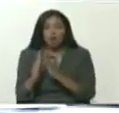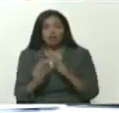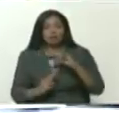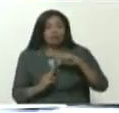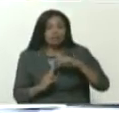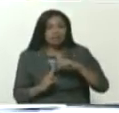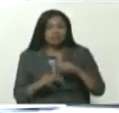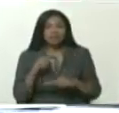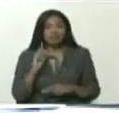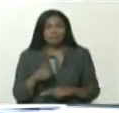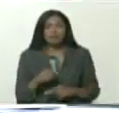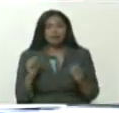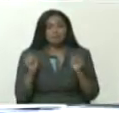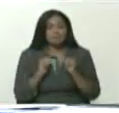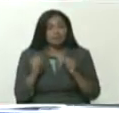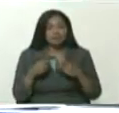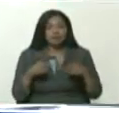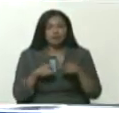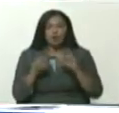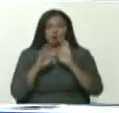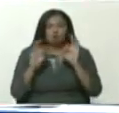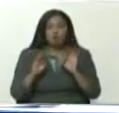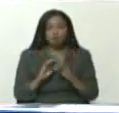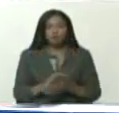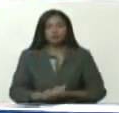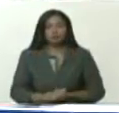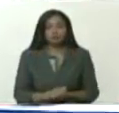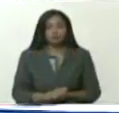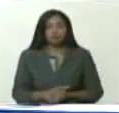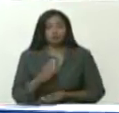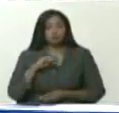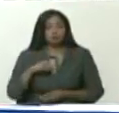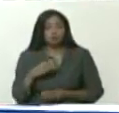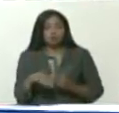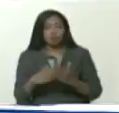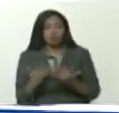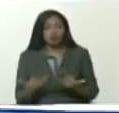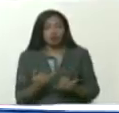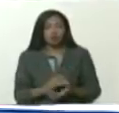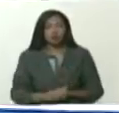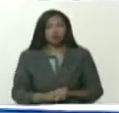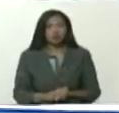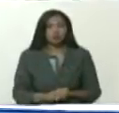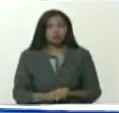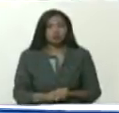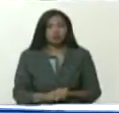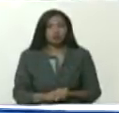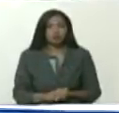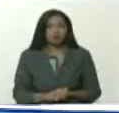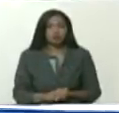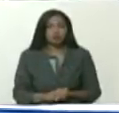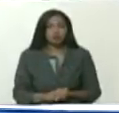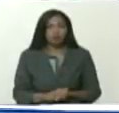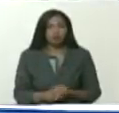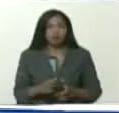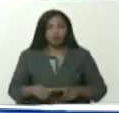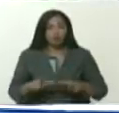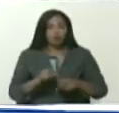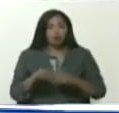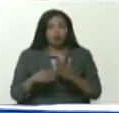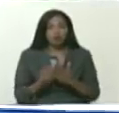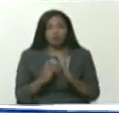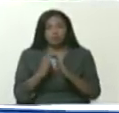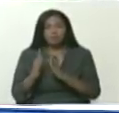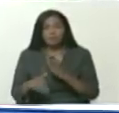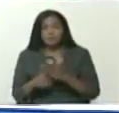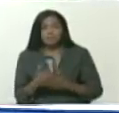Táchira, Mérida y Trujillo. En este momento ya llevamos la distribución a los estados centrales y estamos repartiendo